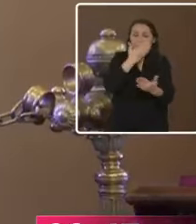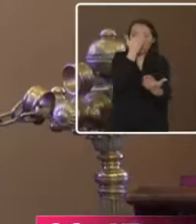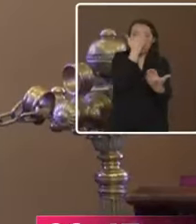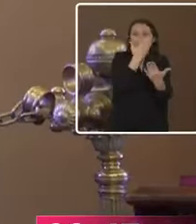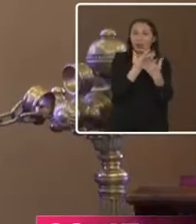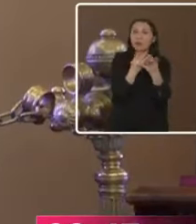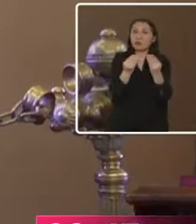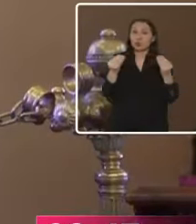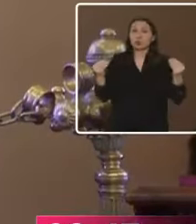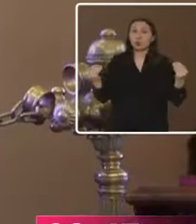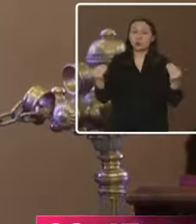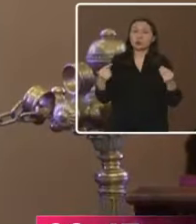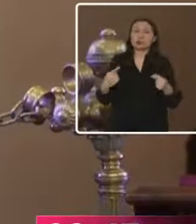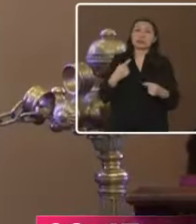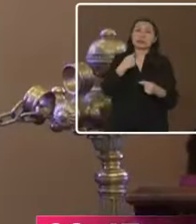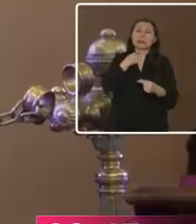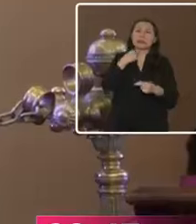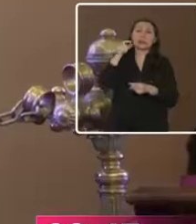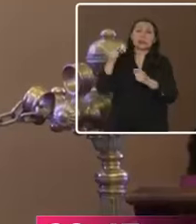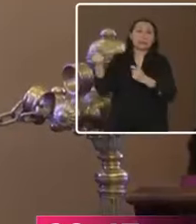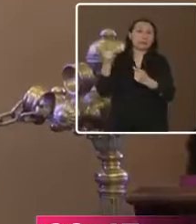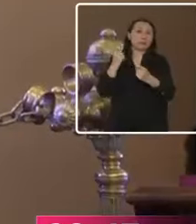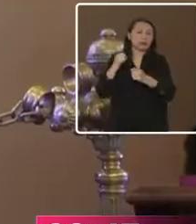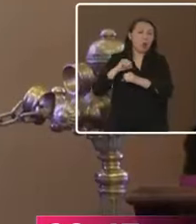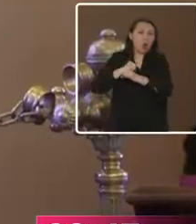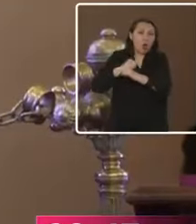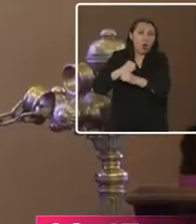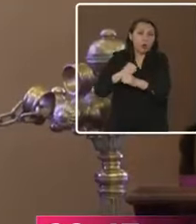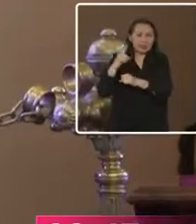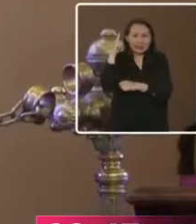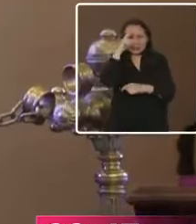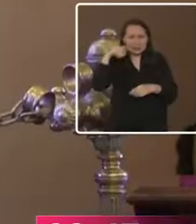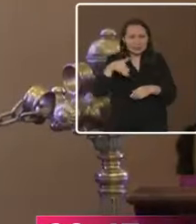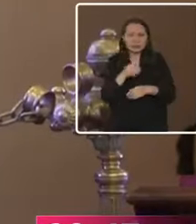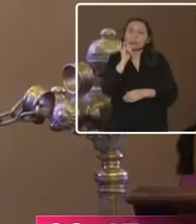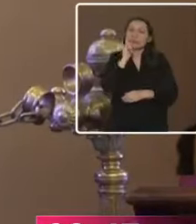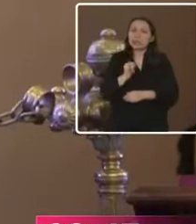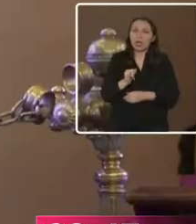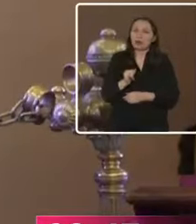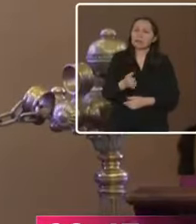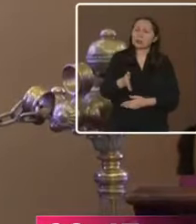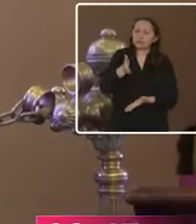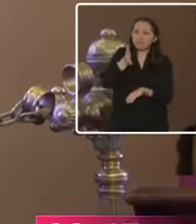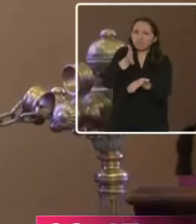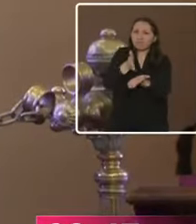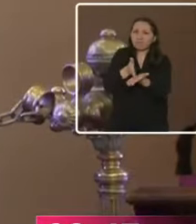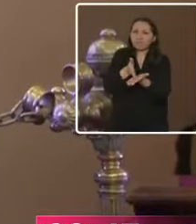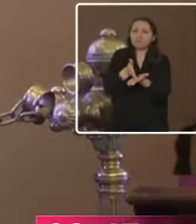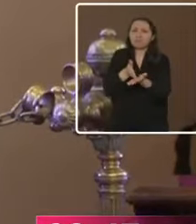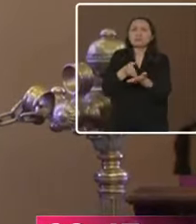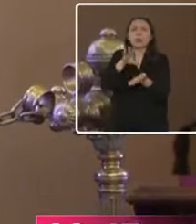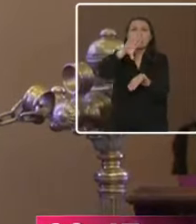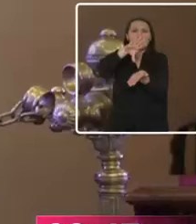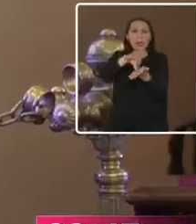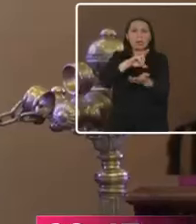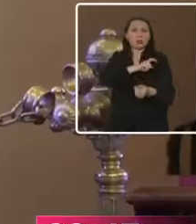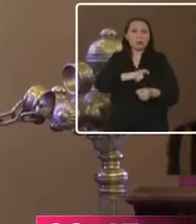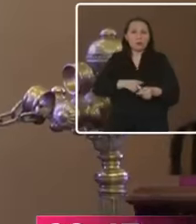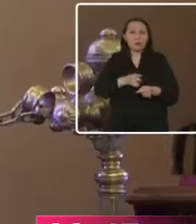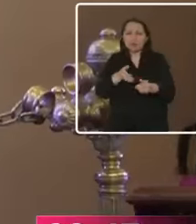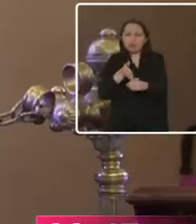de tener muchas veces el viento en contra, mantuvo siempre firme su mano en el timón de la nación y el